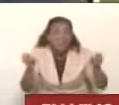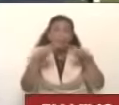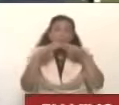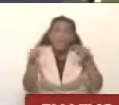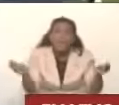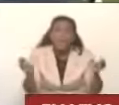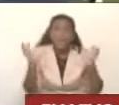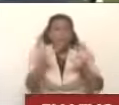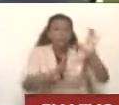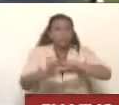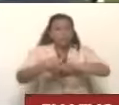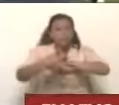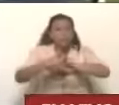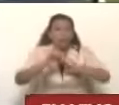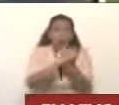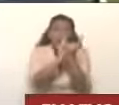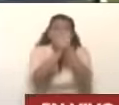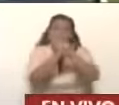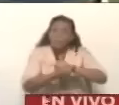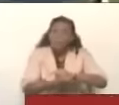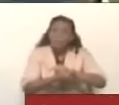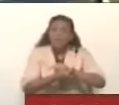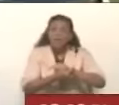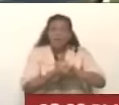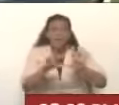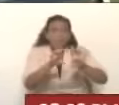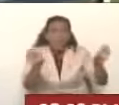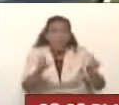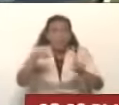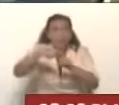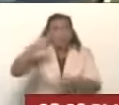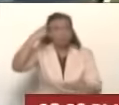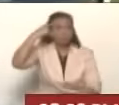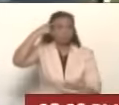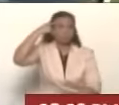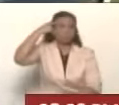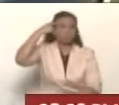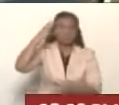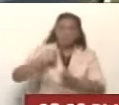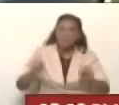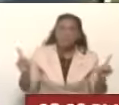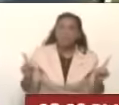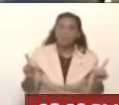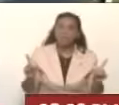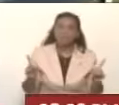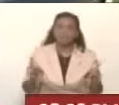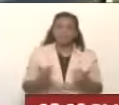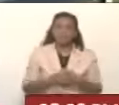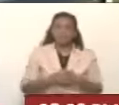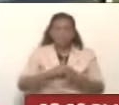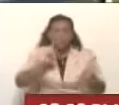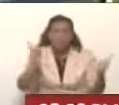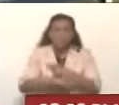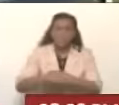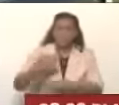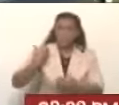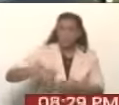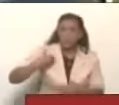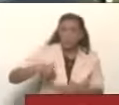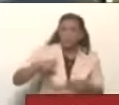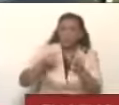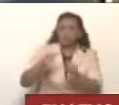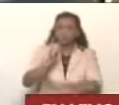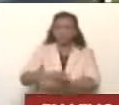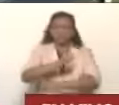ciencia y tecnología, para convertirla en una colonia educativa, cultural y científica. pero además la quiere convertir en un centro de